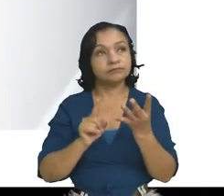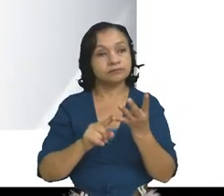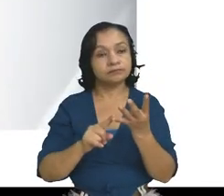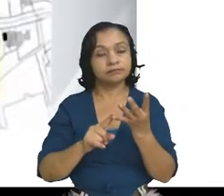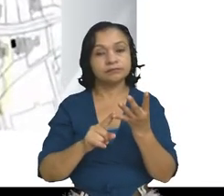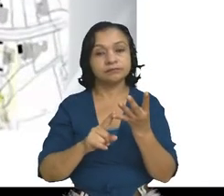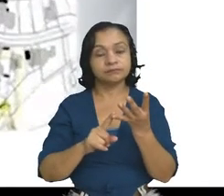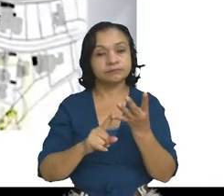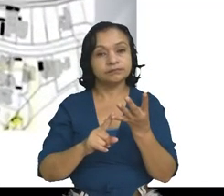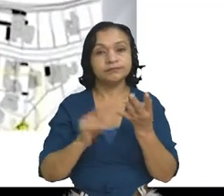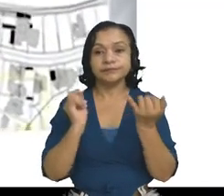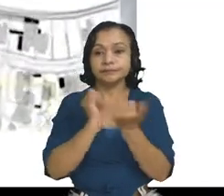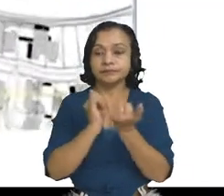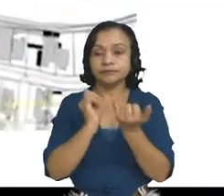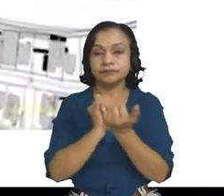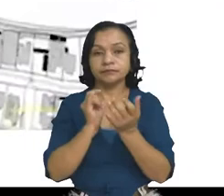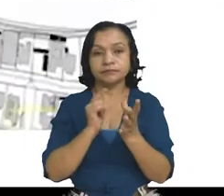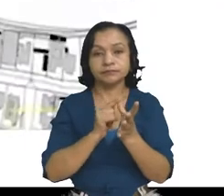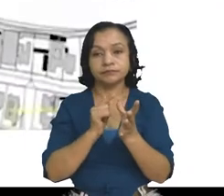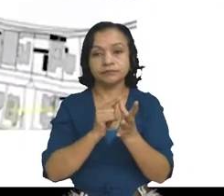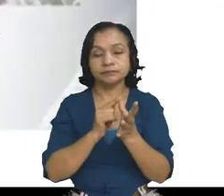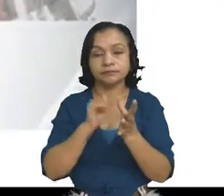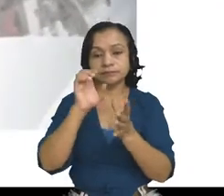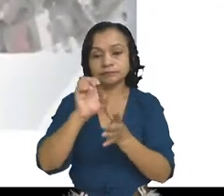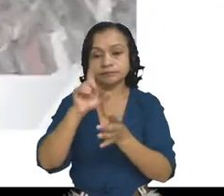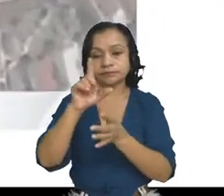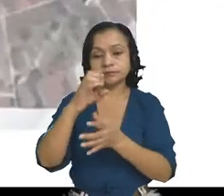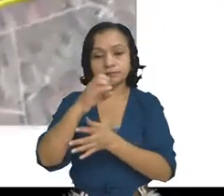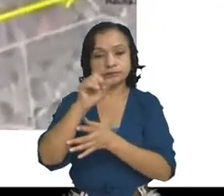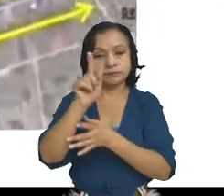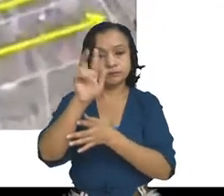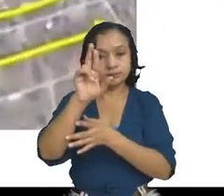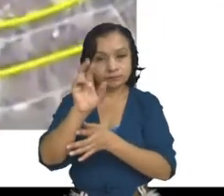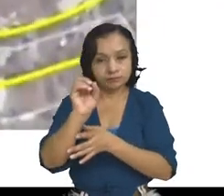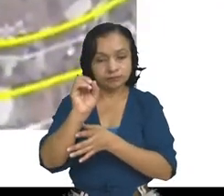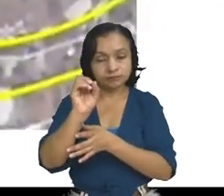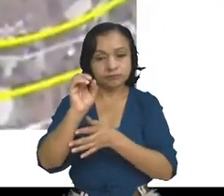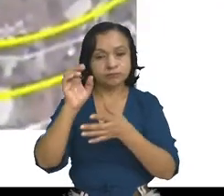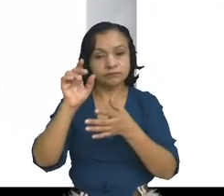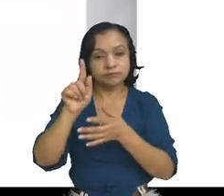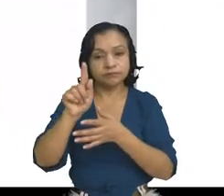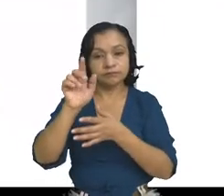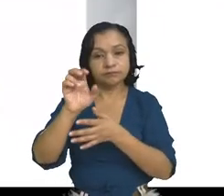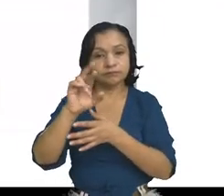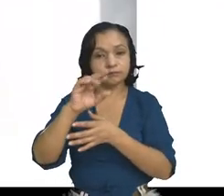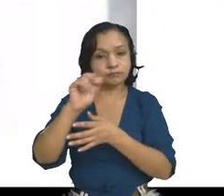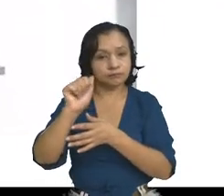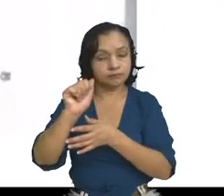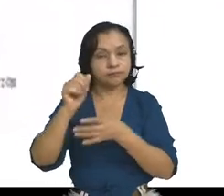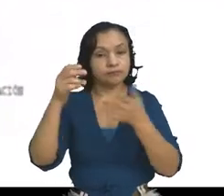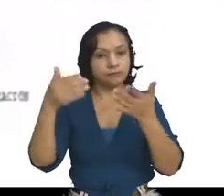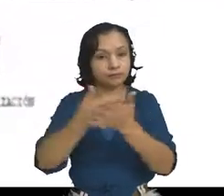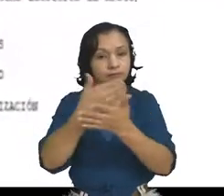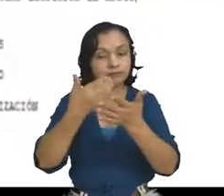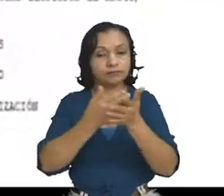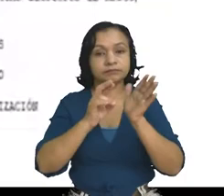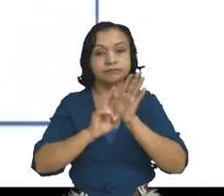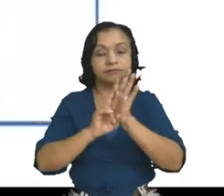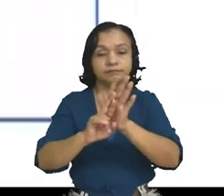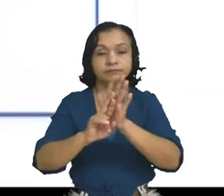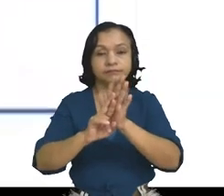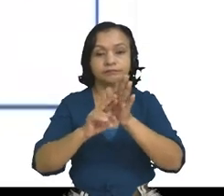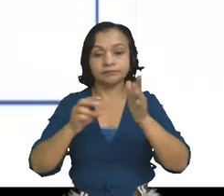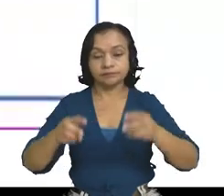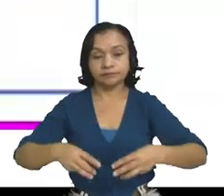del dolor y también tenemos la electroterapia. O sea que además de lo que ya estamos haciendo, van a haber nuevas respuestas con